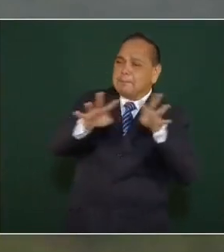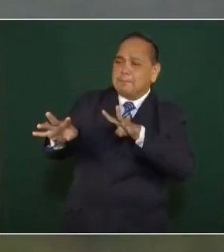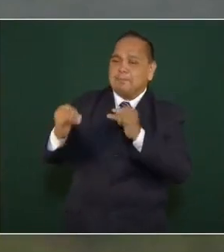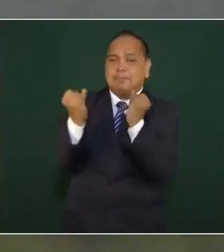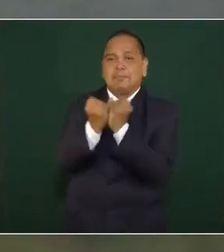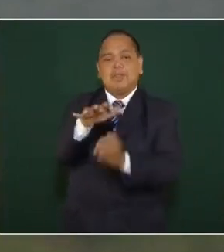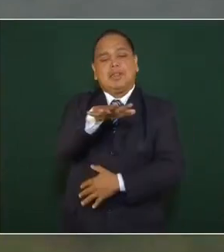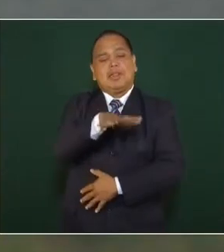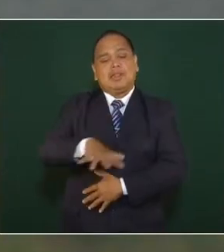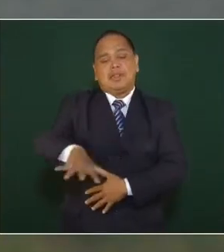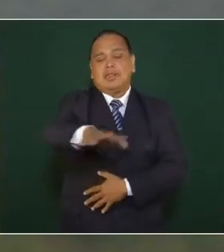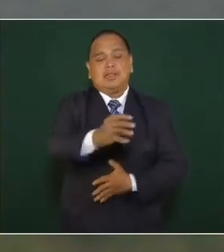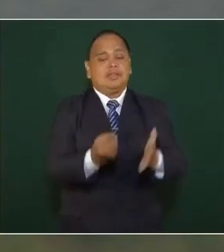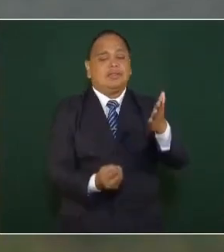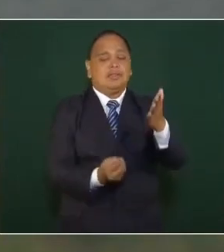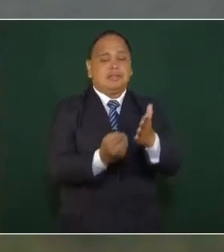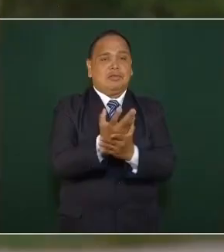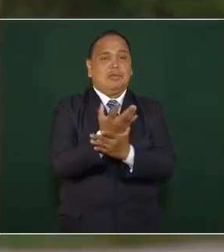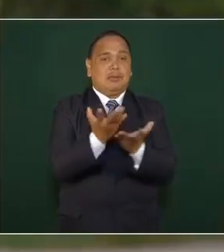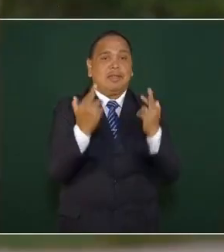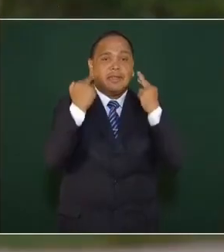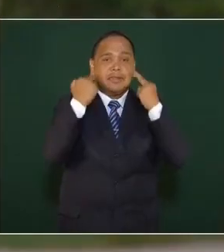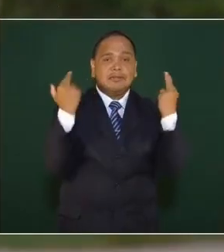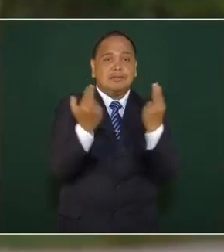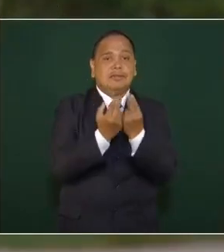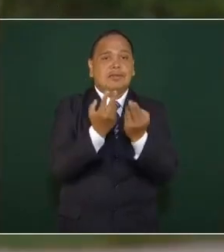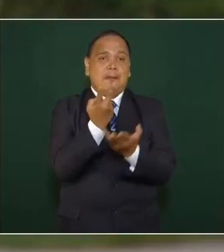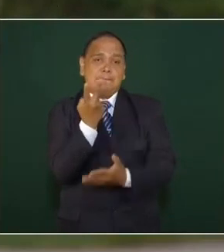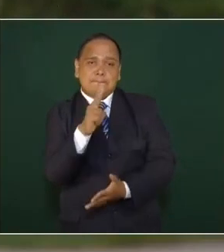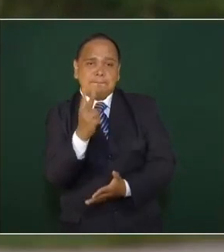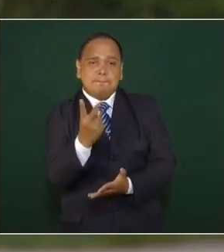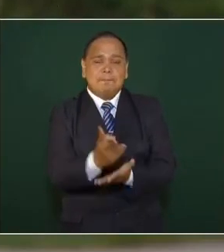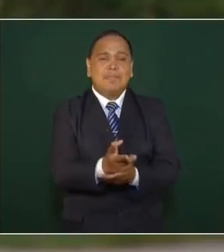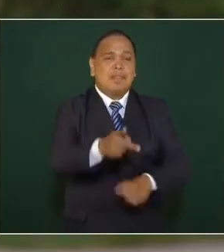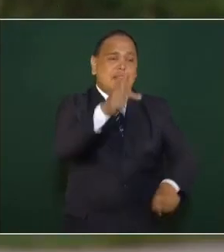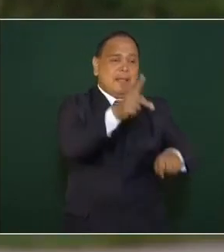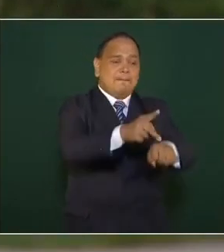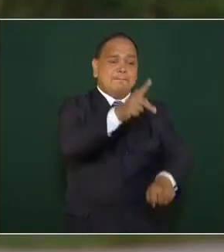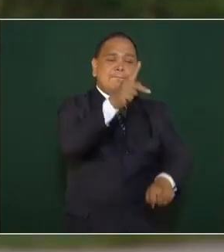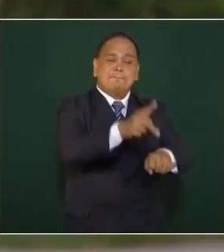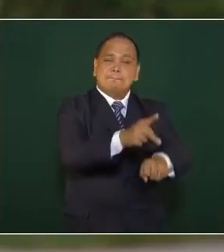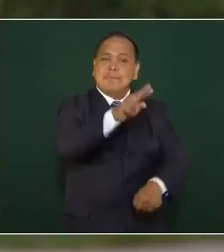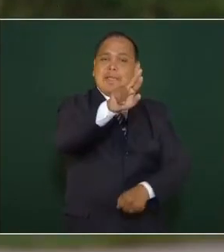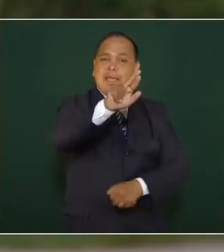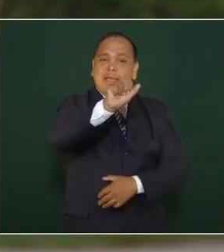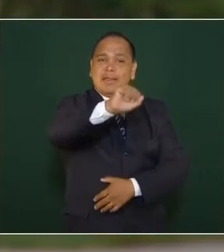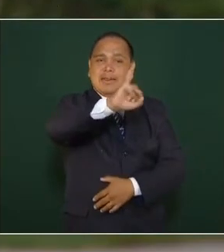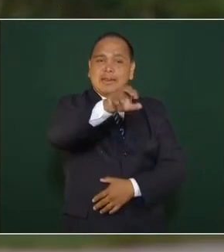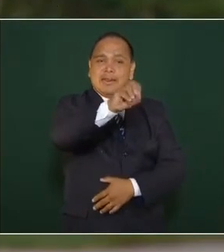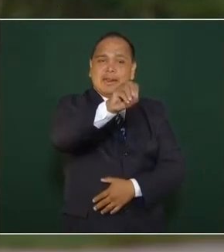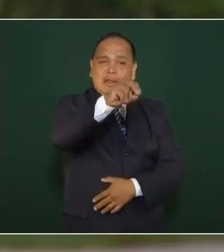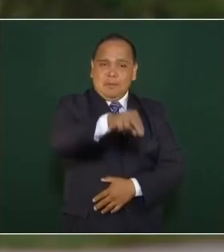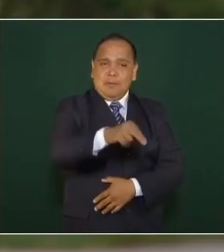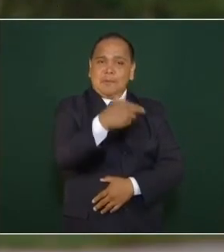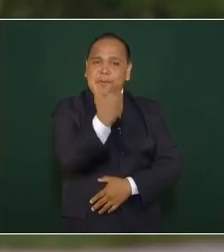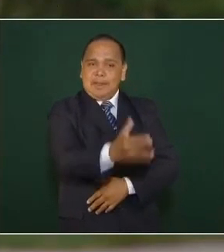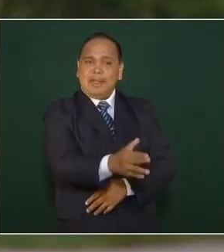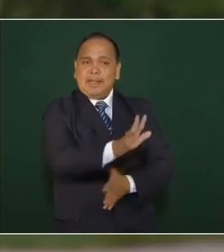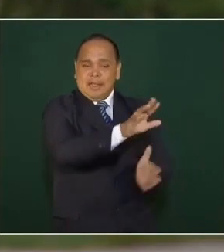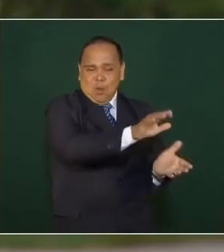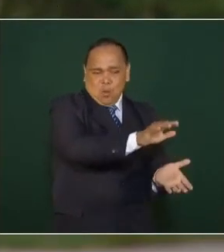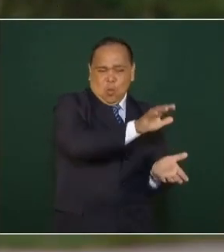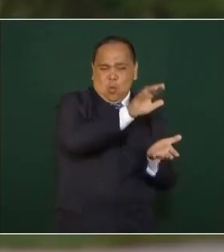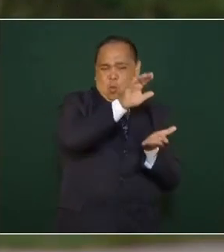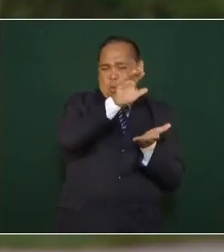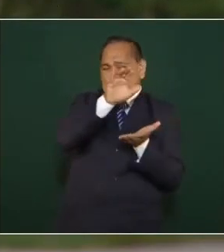área nueva de la relación bilateral la exportación de piedra rajón desde la provincia sureña de Cienfuegos para utilizar en